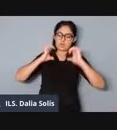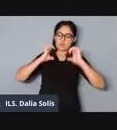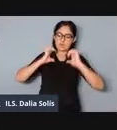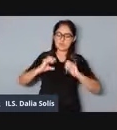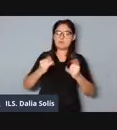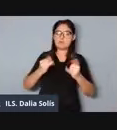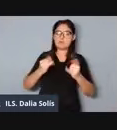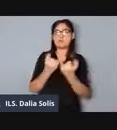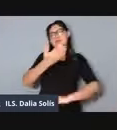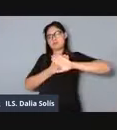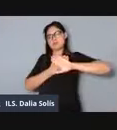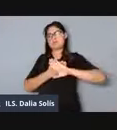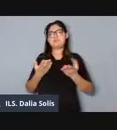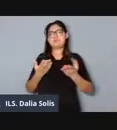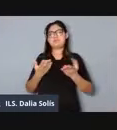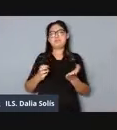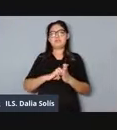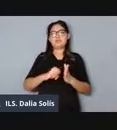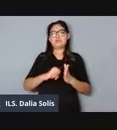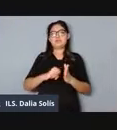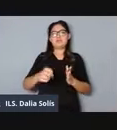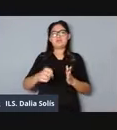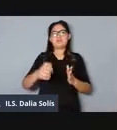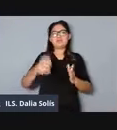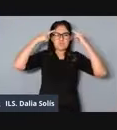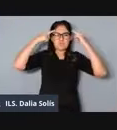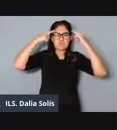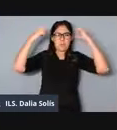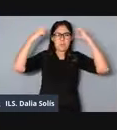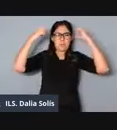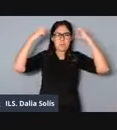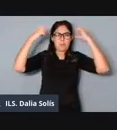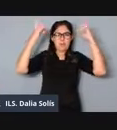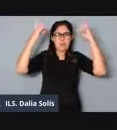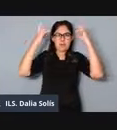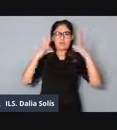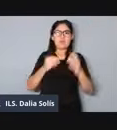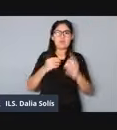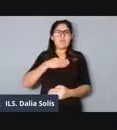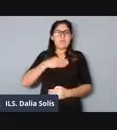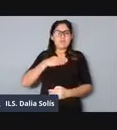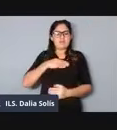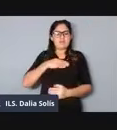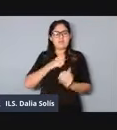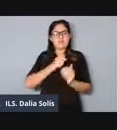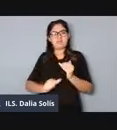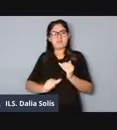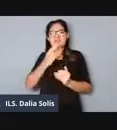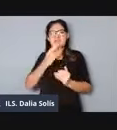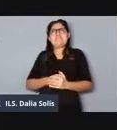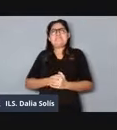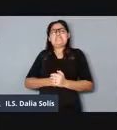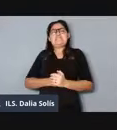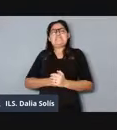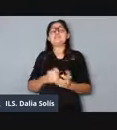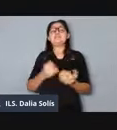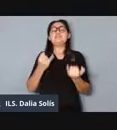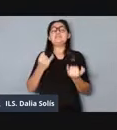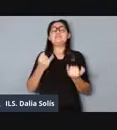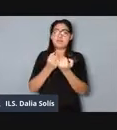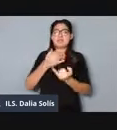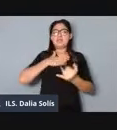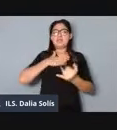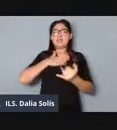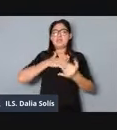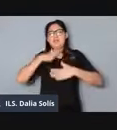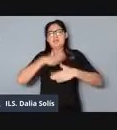el estreñimiento, el agotamiento crónico. O sea, vienen algunas otras desafortunadas